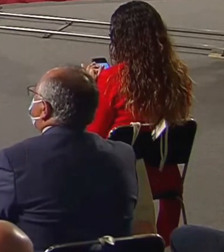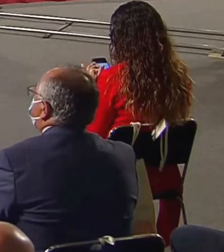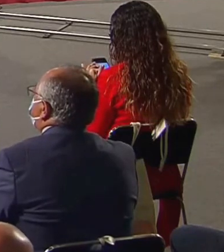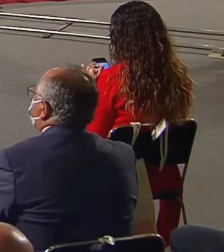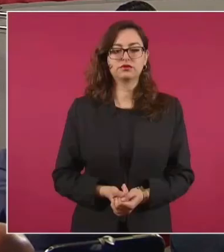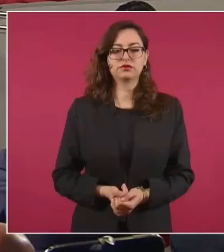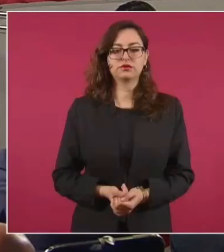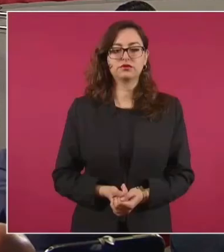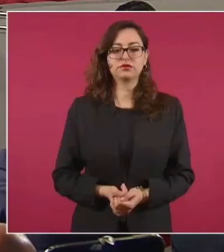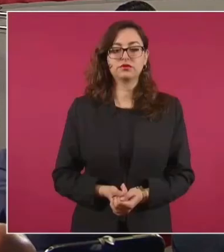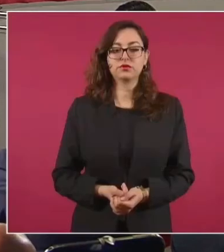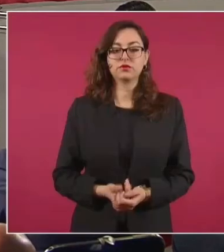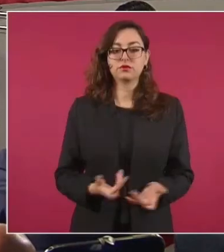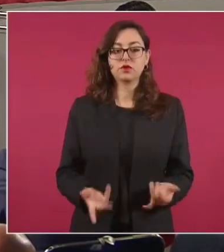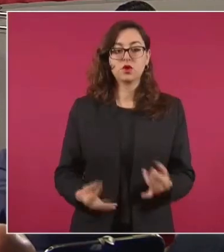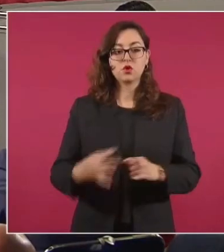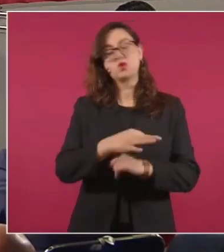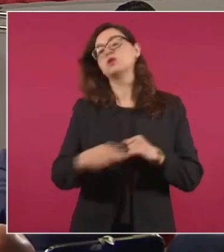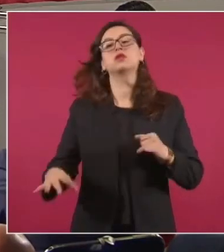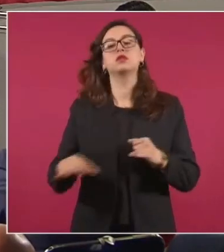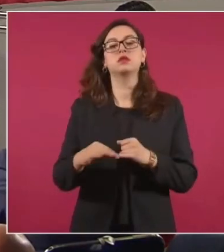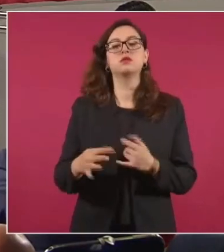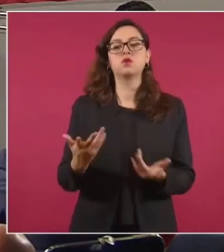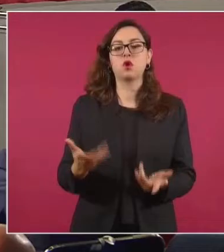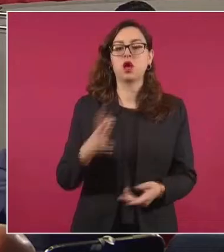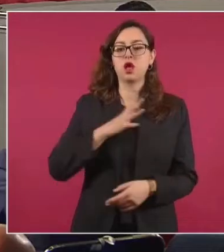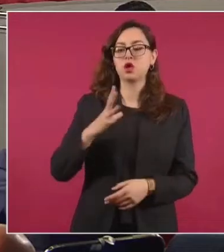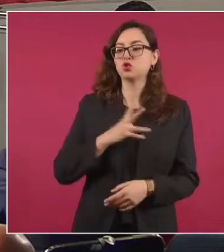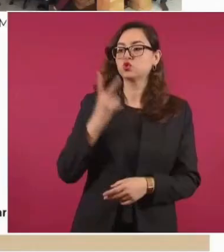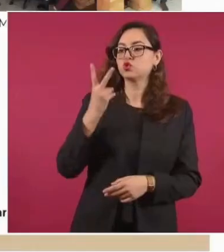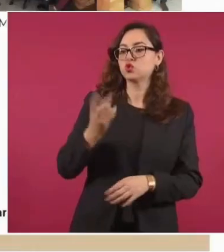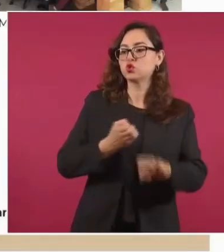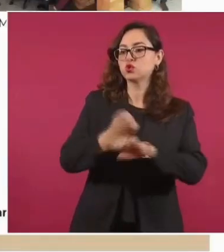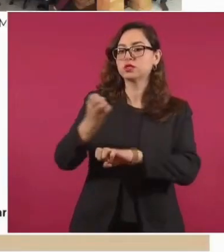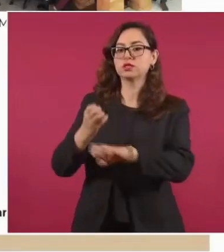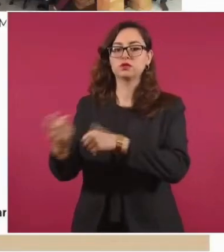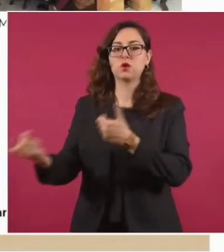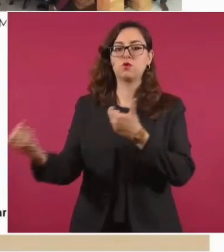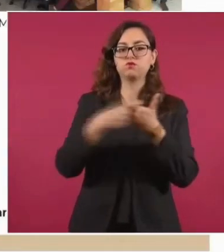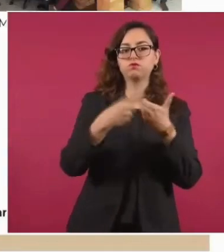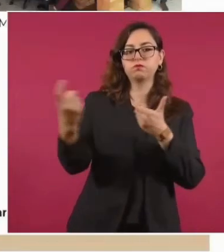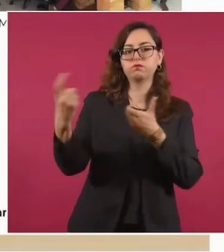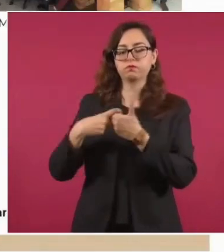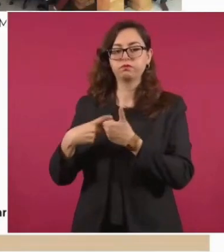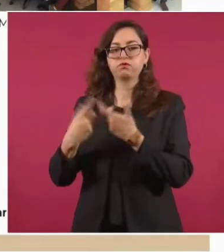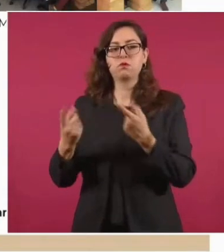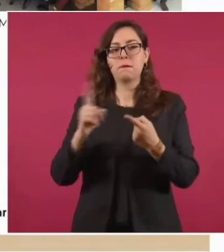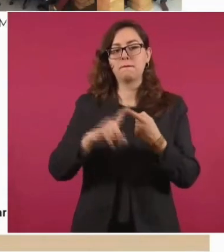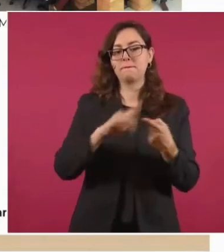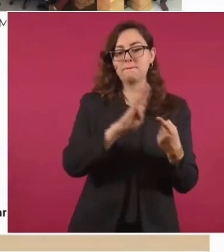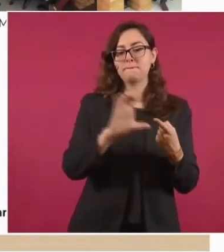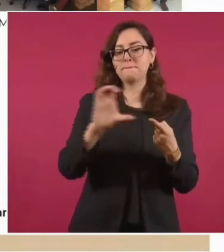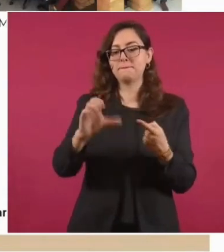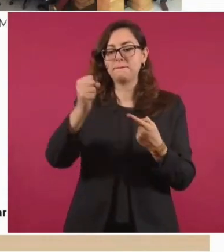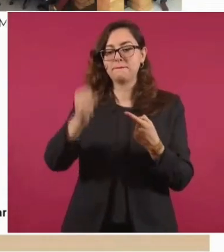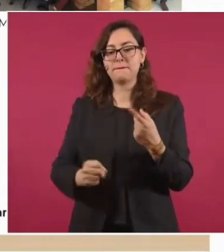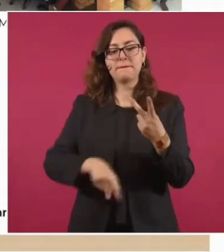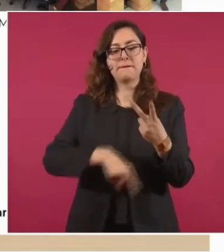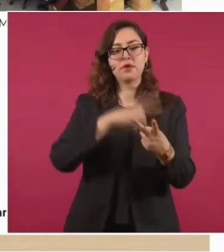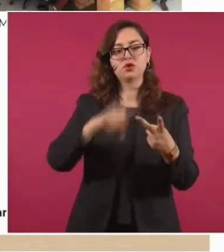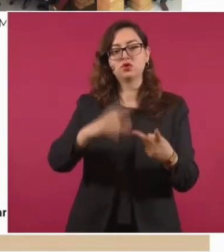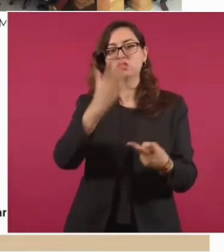1 de octubre, ya con el programa de Bienestar. Agradecemos mucho a los gobiernos de los estados, tanto de Baja California Sur como de